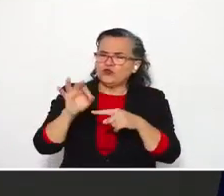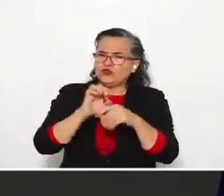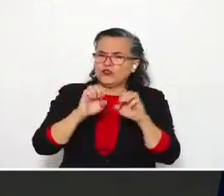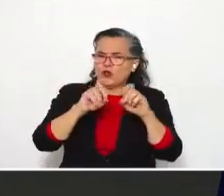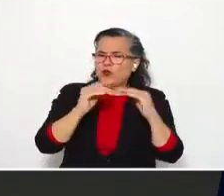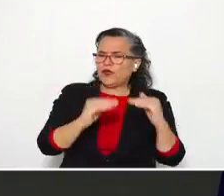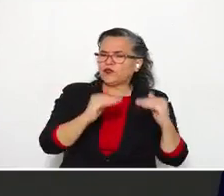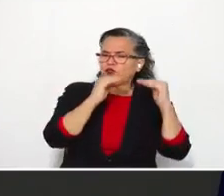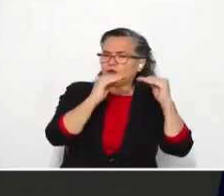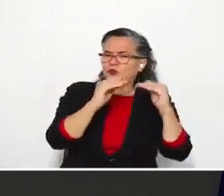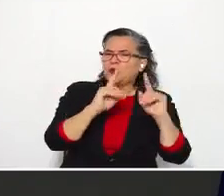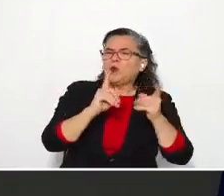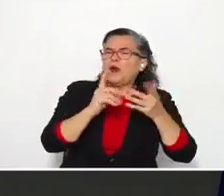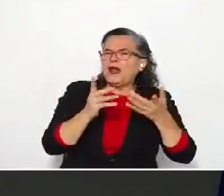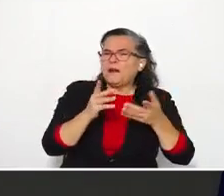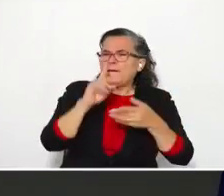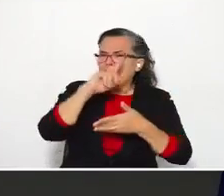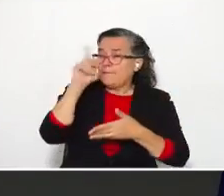educación superior.